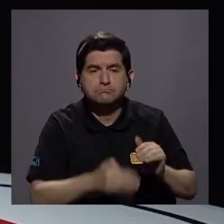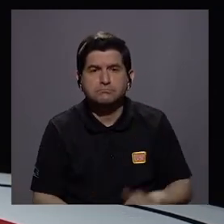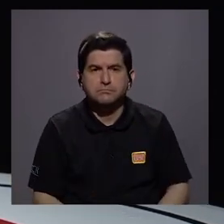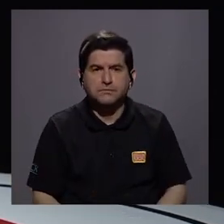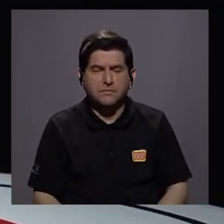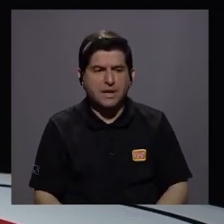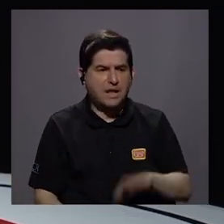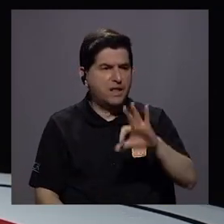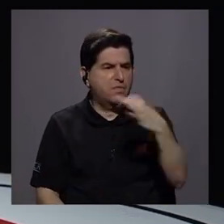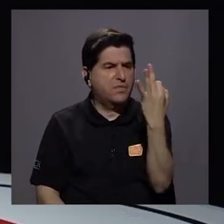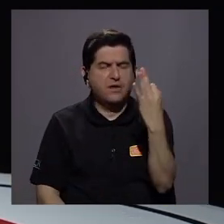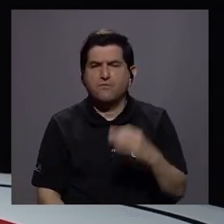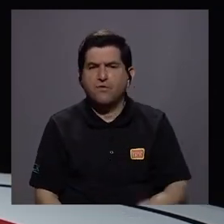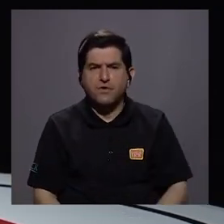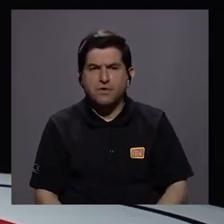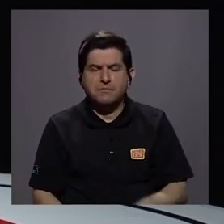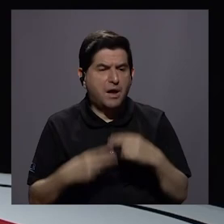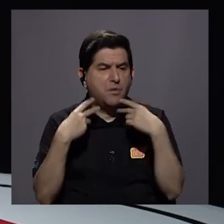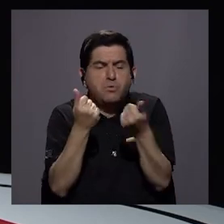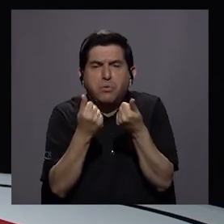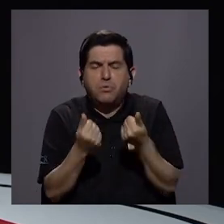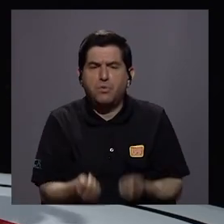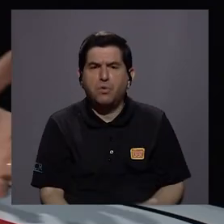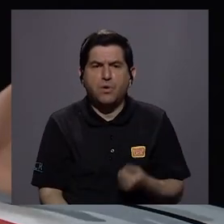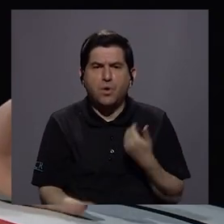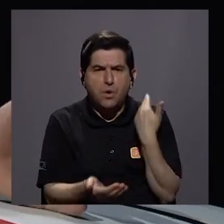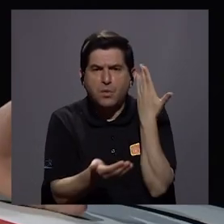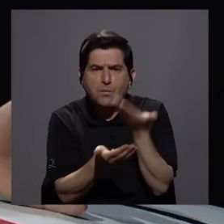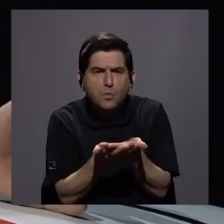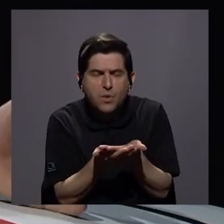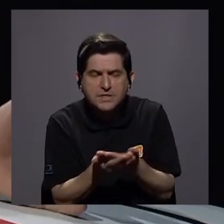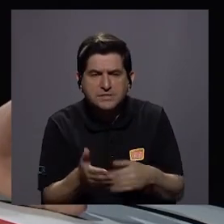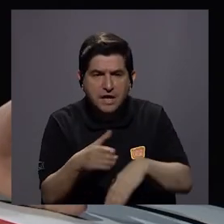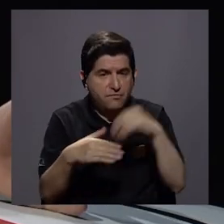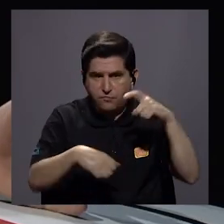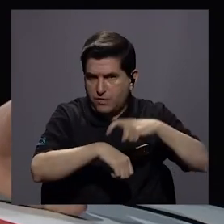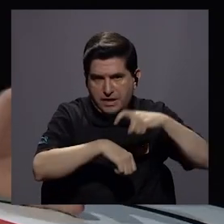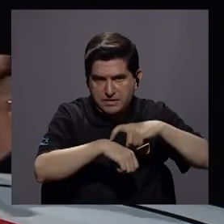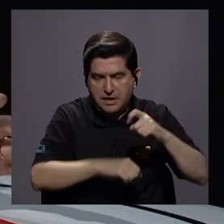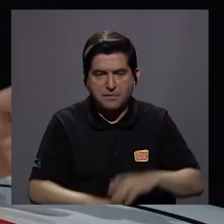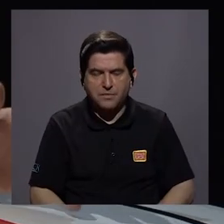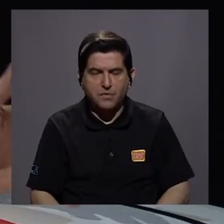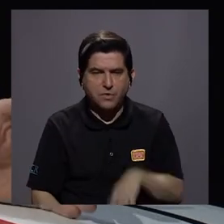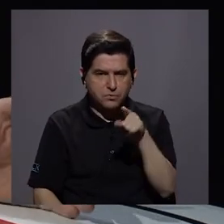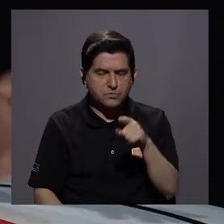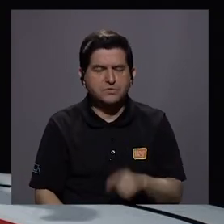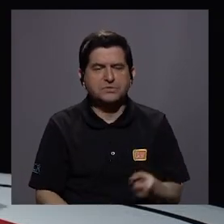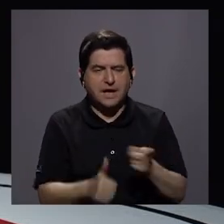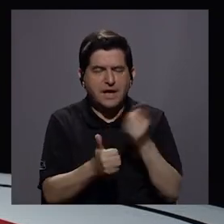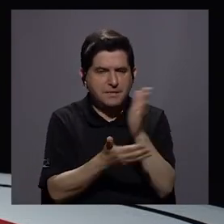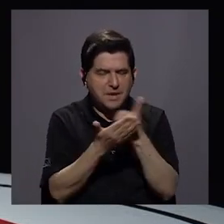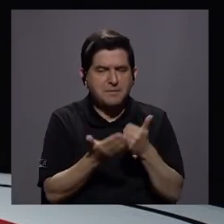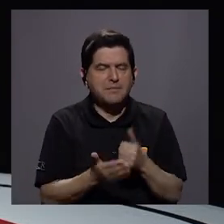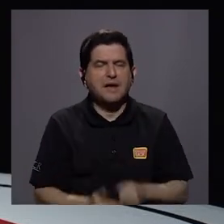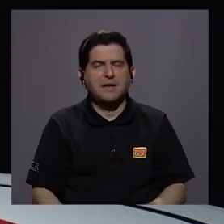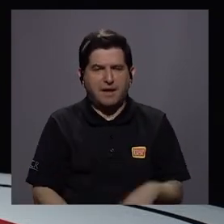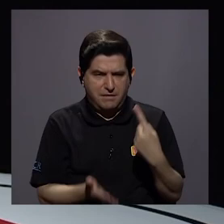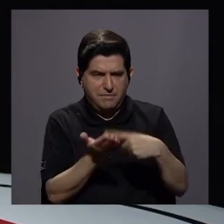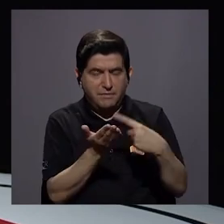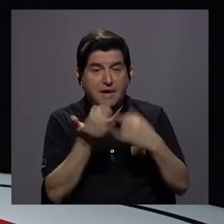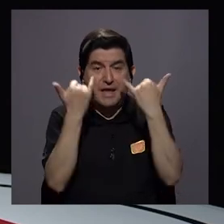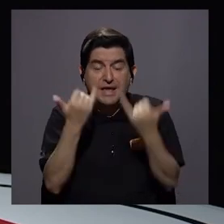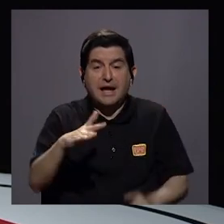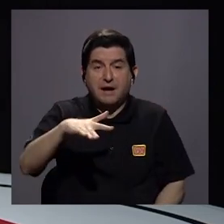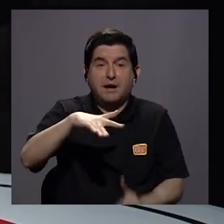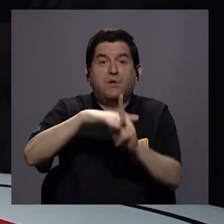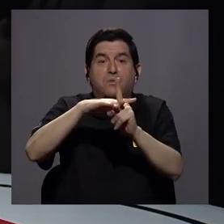tan extemporáneamente presentar una propuesta, porque esto es un asunto que viene de hace muchos años, que usted lo puso en el primer bloque y que hoy se